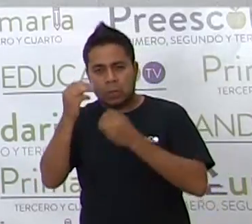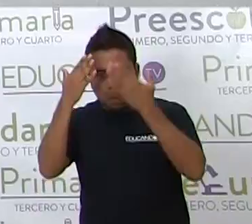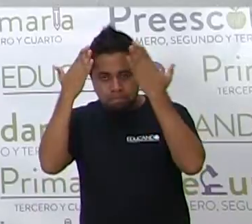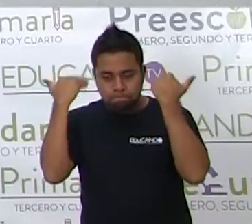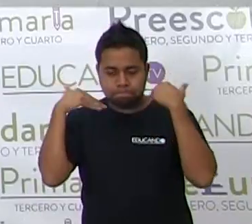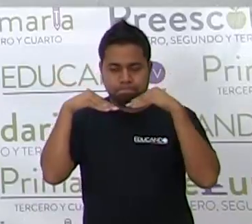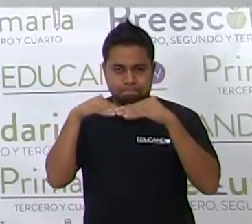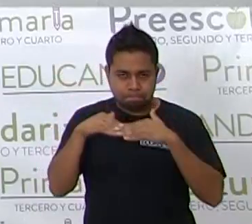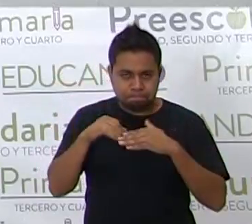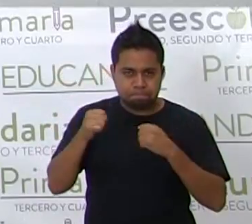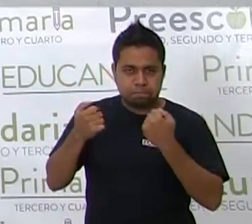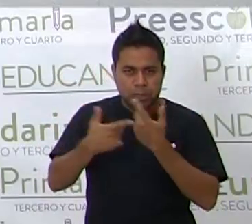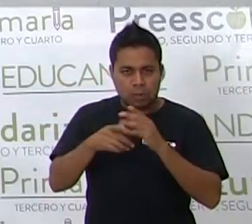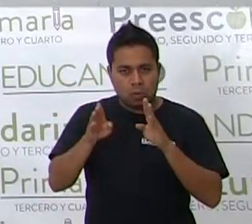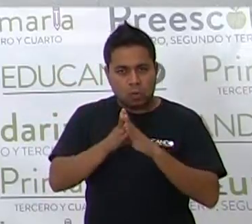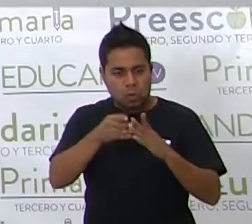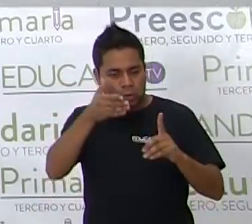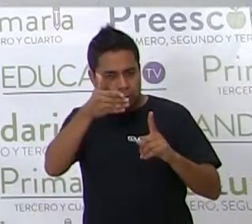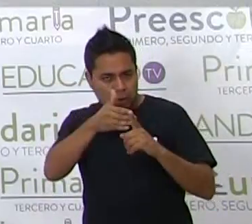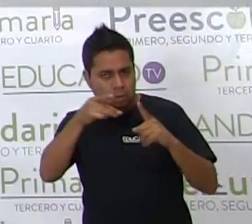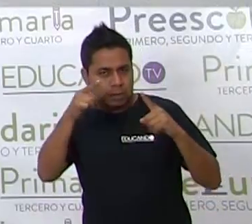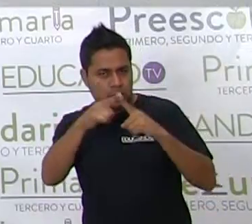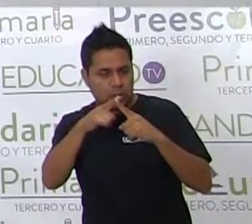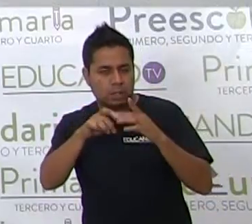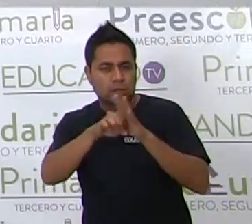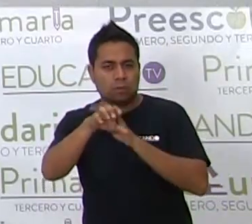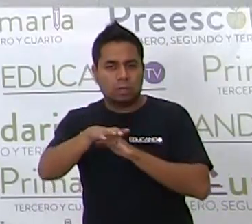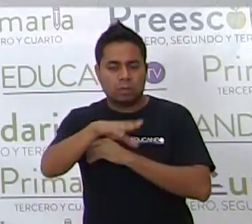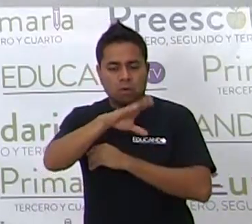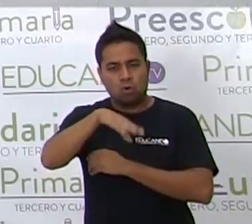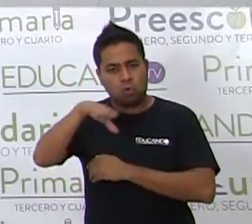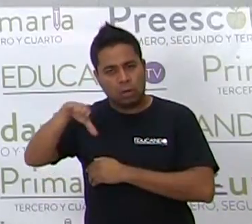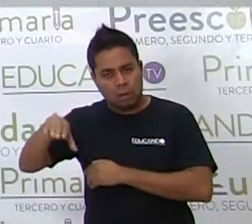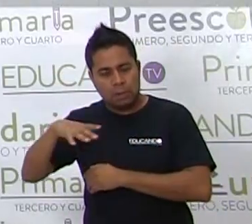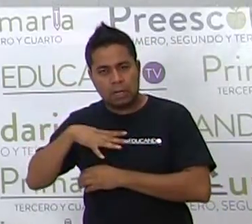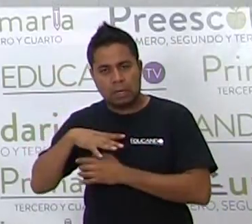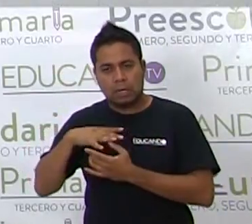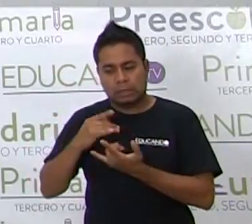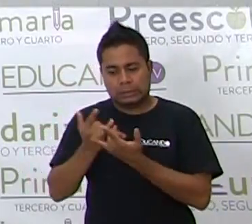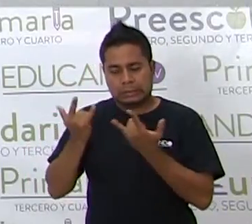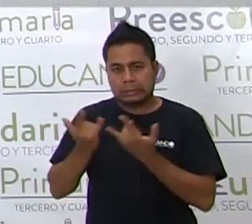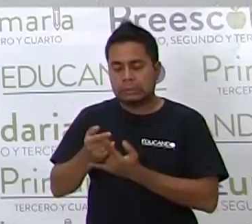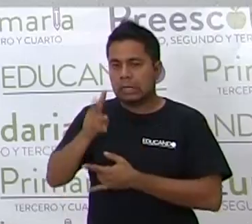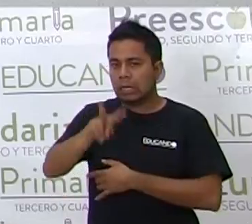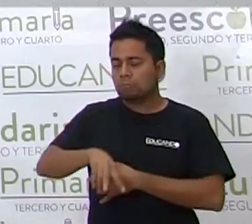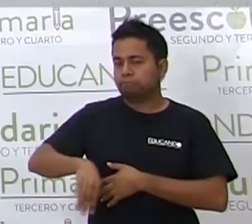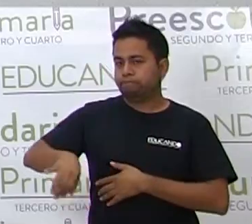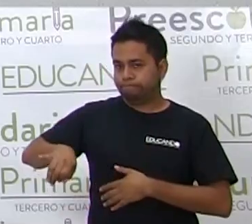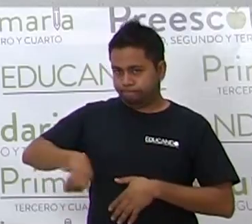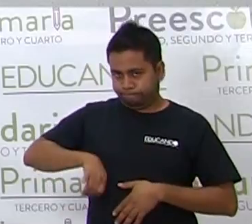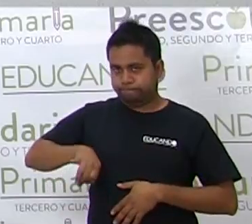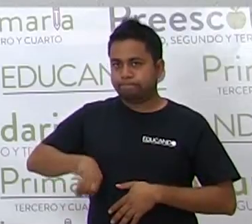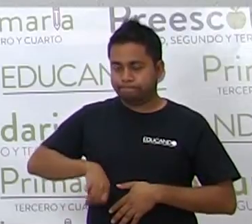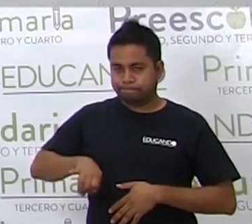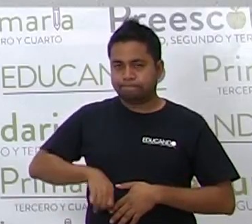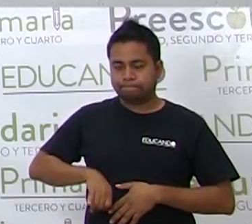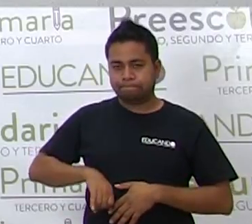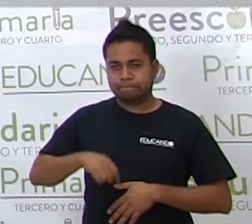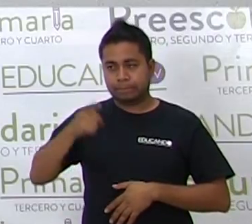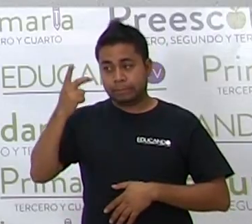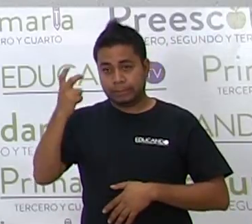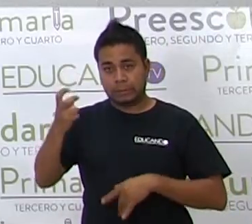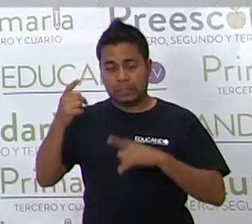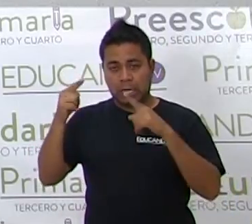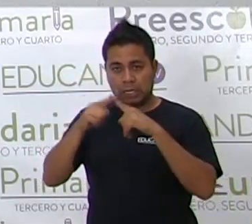cuestiones relacionadas con la iglesia, por ejemplo la iglesia de Cuilapan, que tiene una leyenda muy interesante. Si te das cuenta, esa